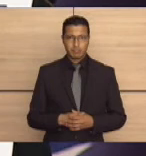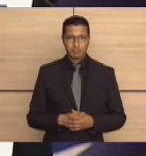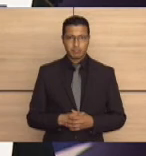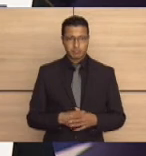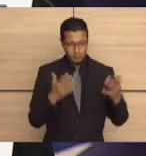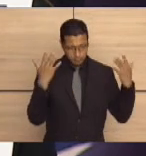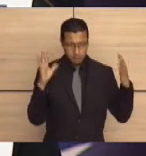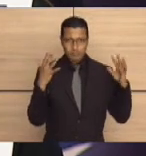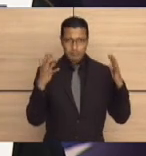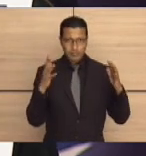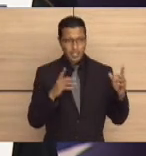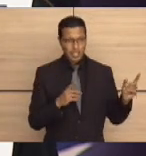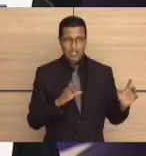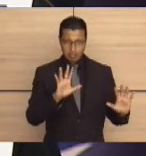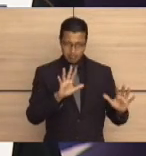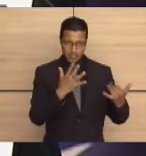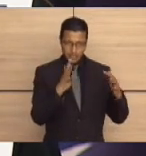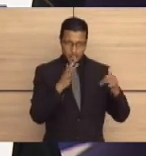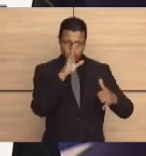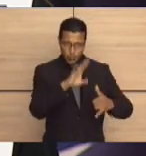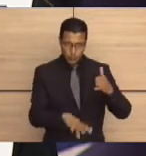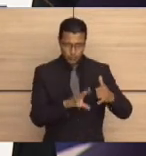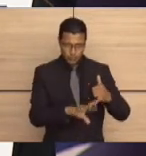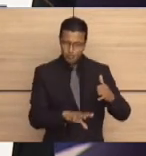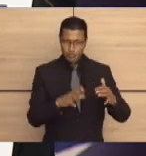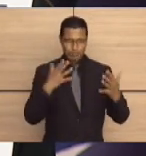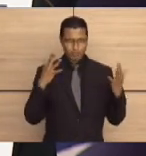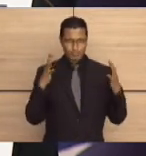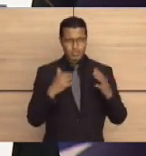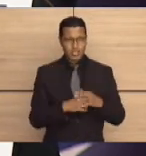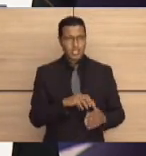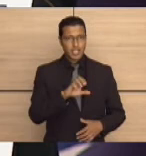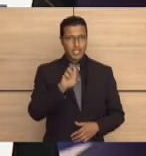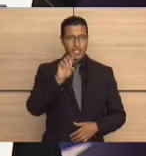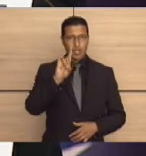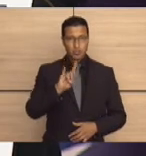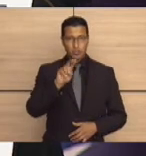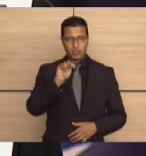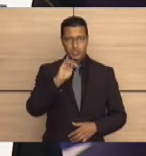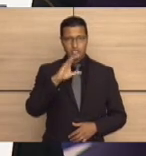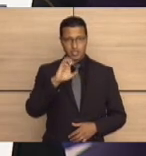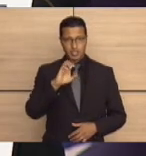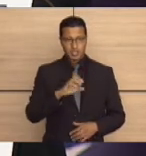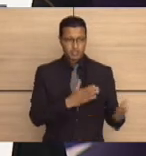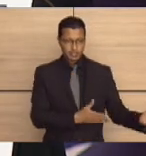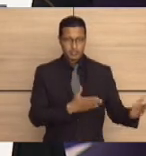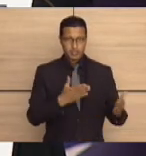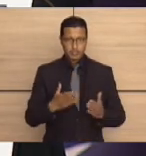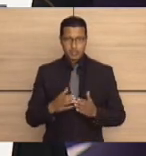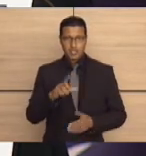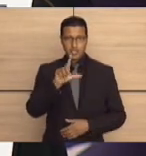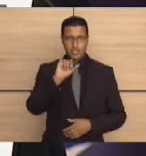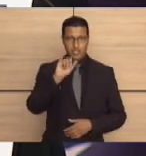Vamos a aplaudirlos a todos al final y les damos un aplauso grande al final. Eunice Ocon Ramos, Lina